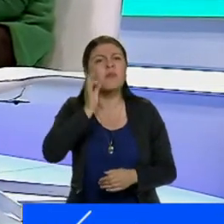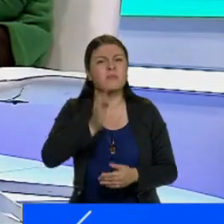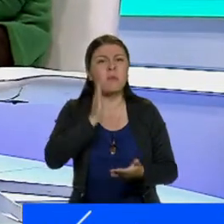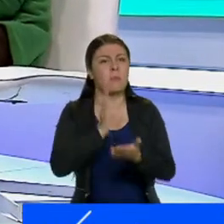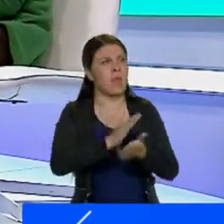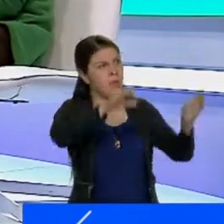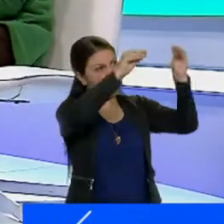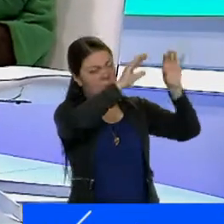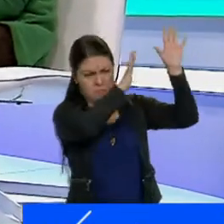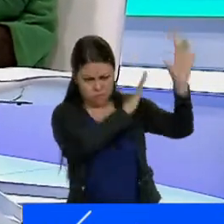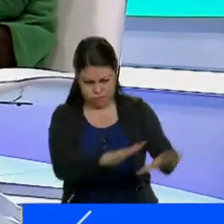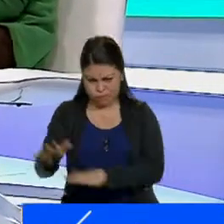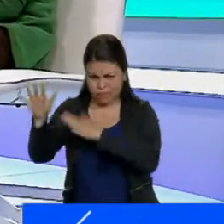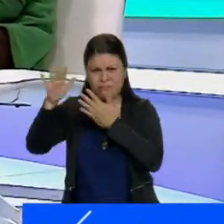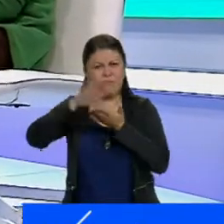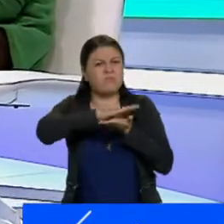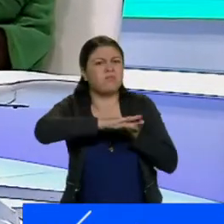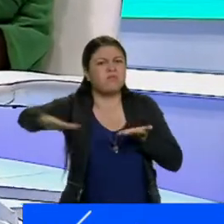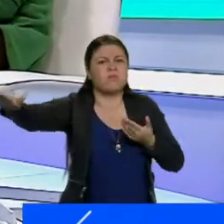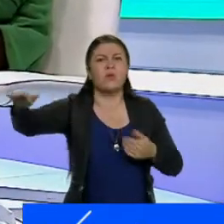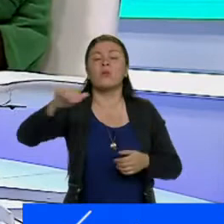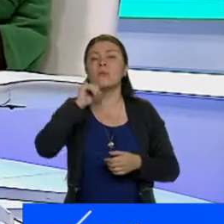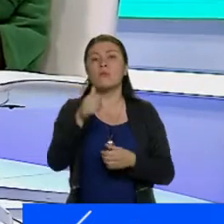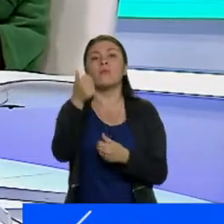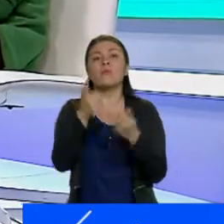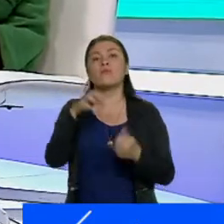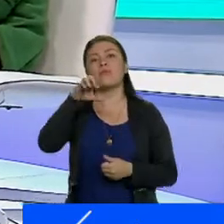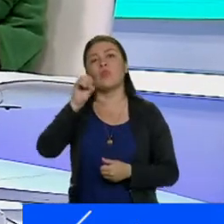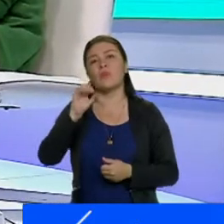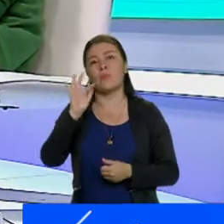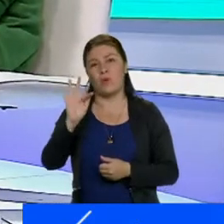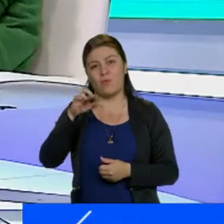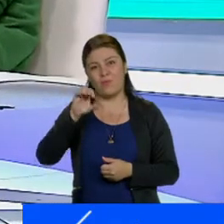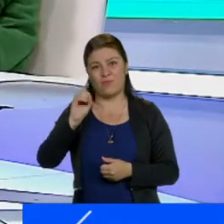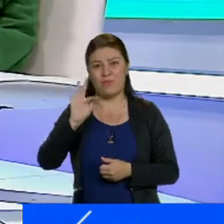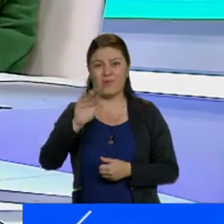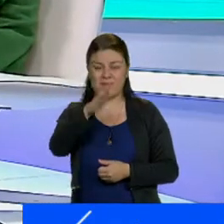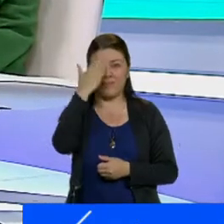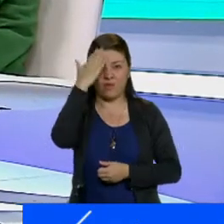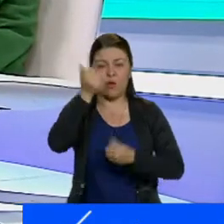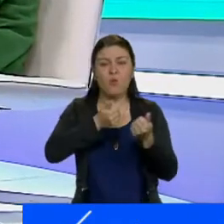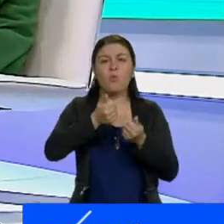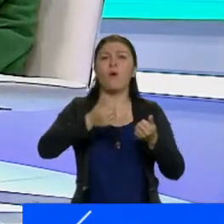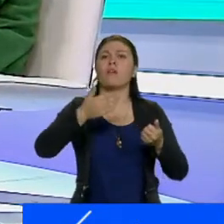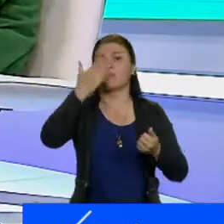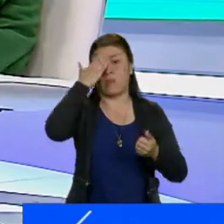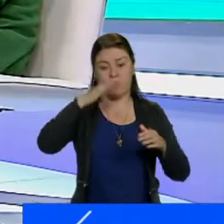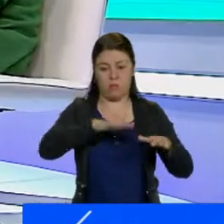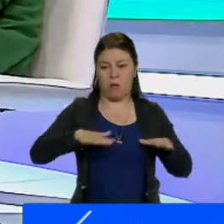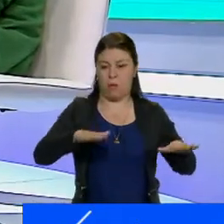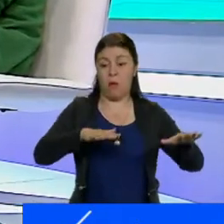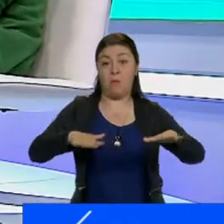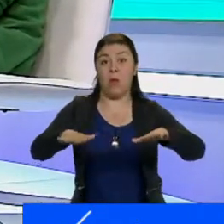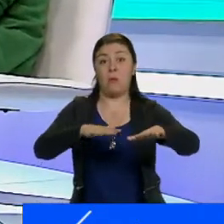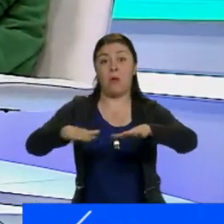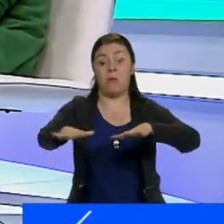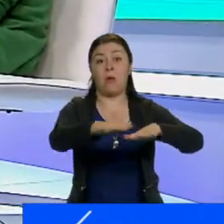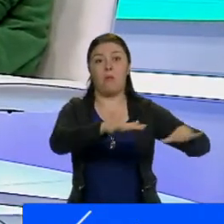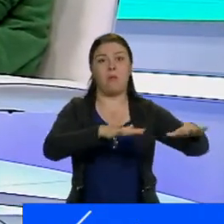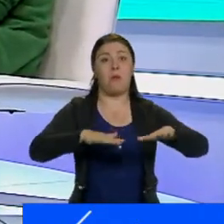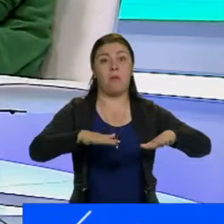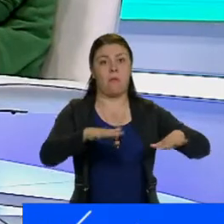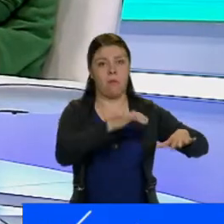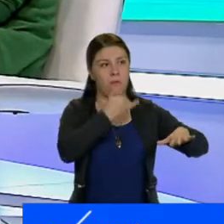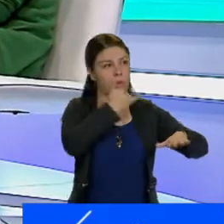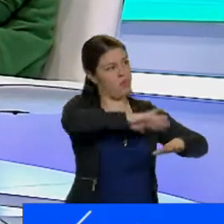avalancha, pero también los temas de ordenamiento territorial, las comunidades que estaban ubicadas desafortunadamente en zonas